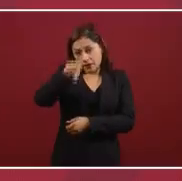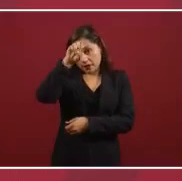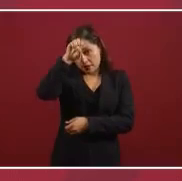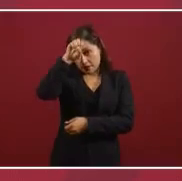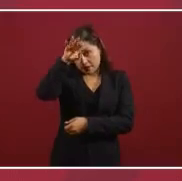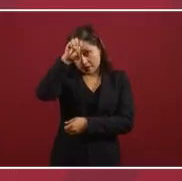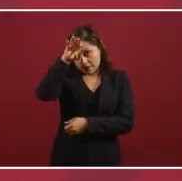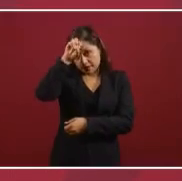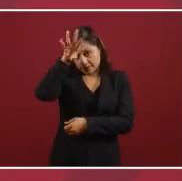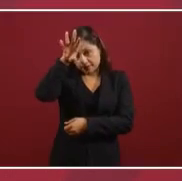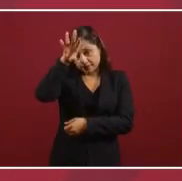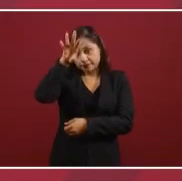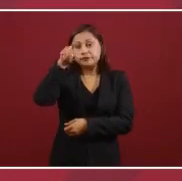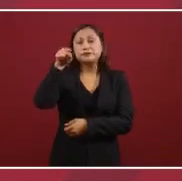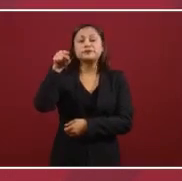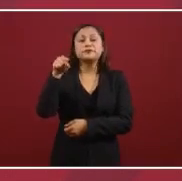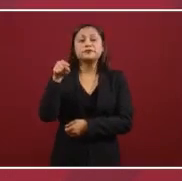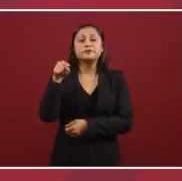existe